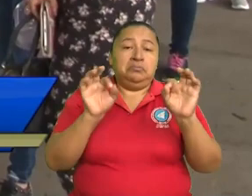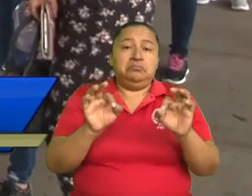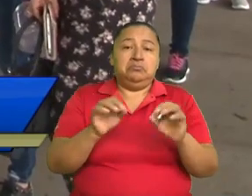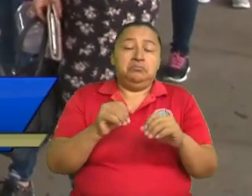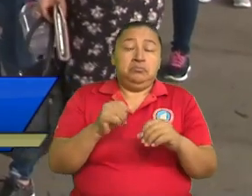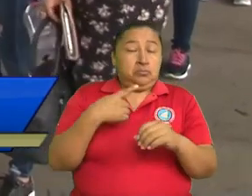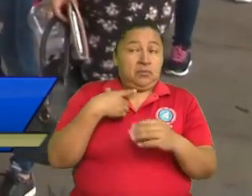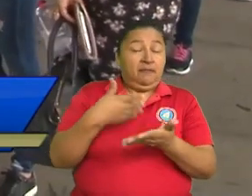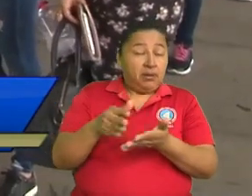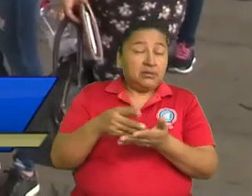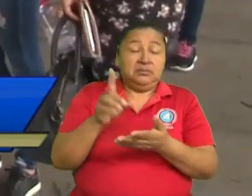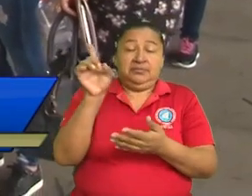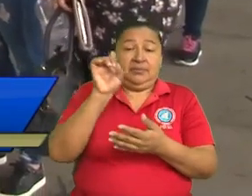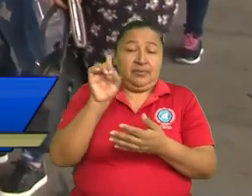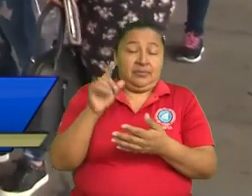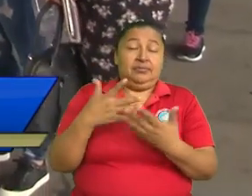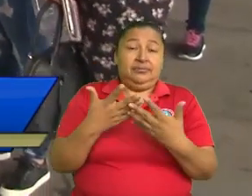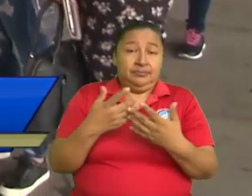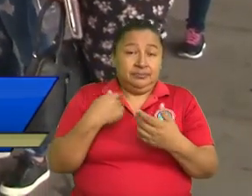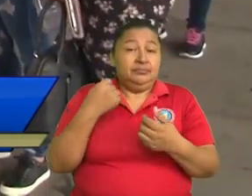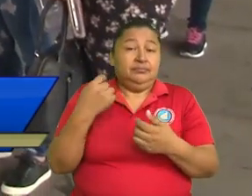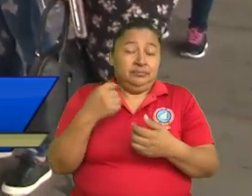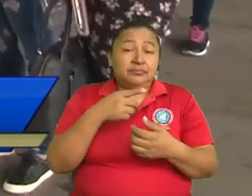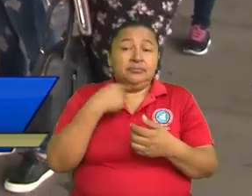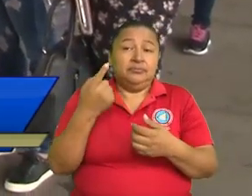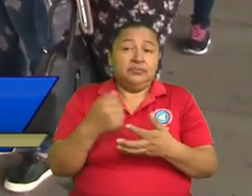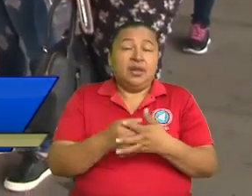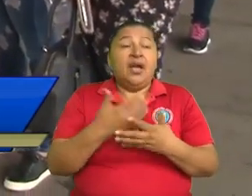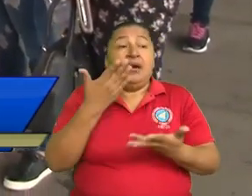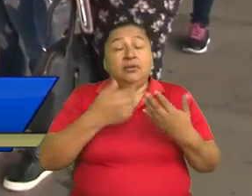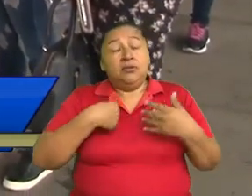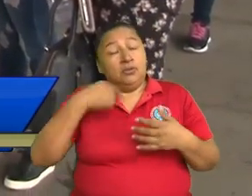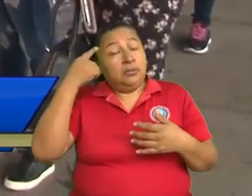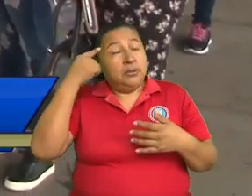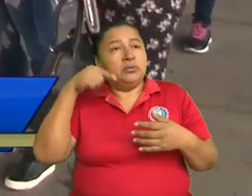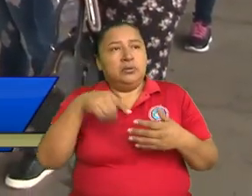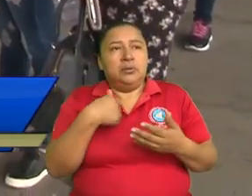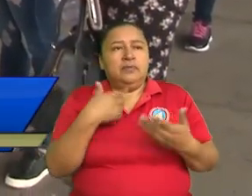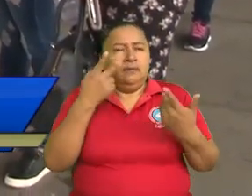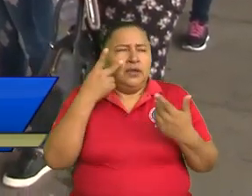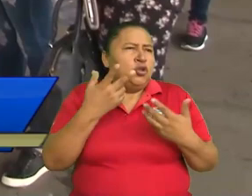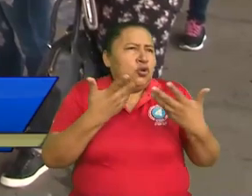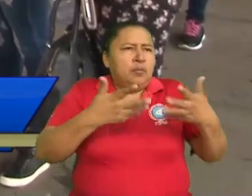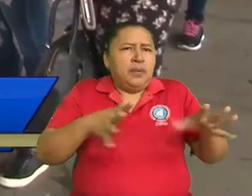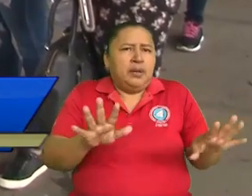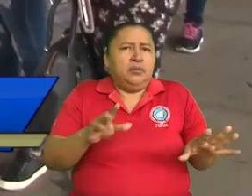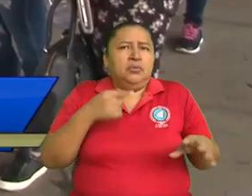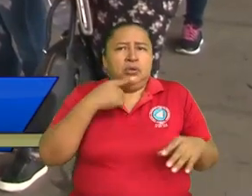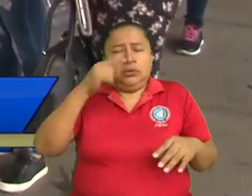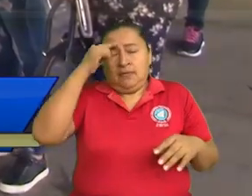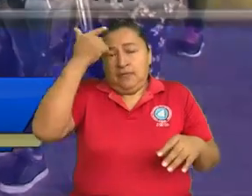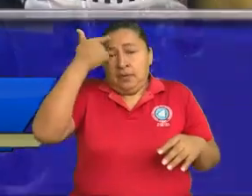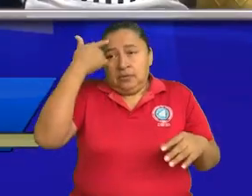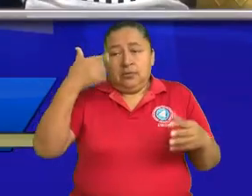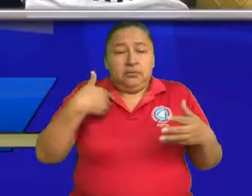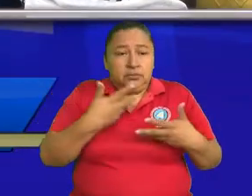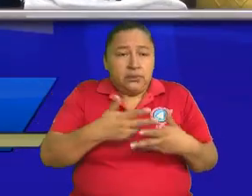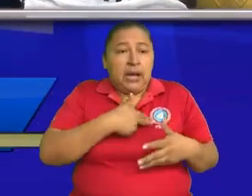se dice fácil, ¿no? Es un reto importante. Yo a veces digo así, que a veces uno lo ve como normal, claro, porque como el gobierno